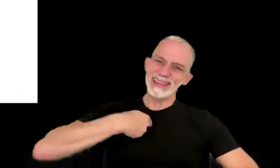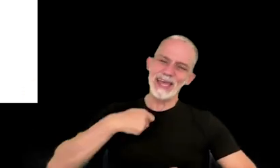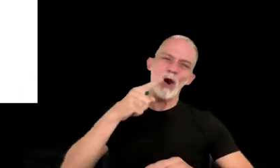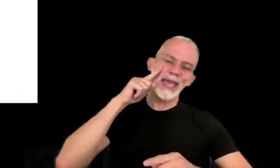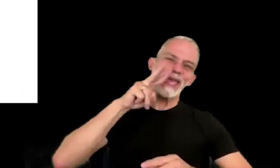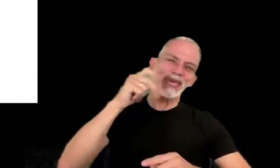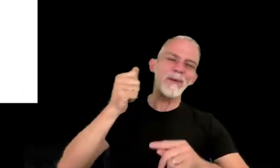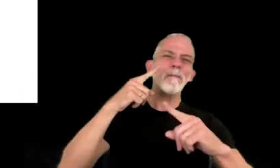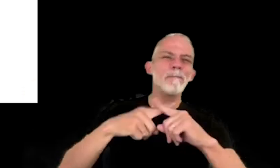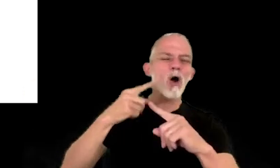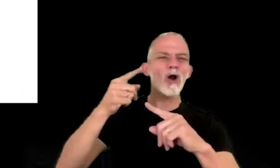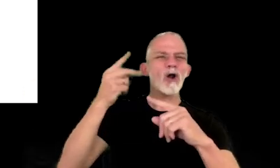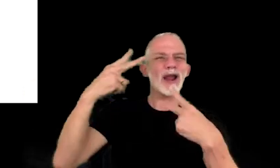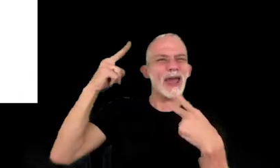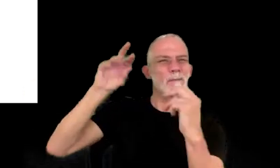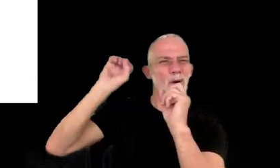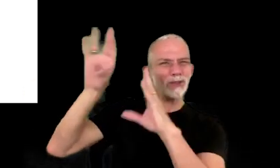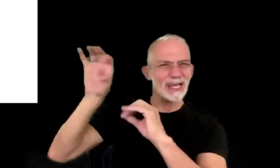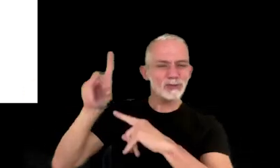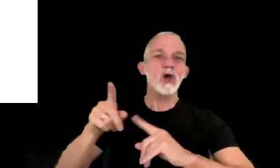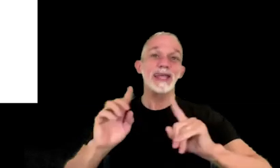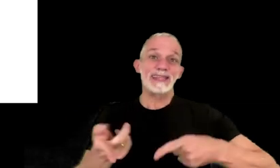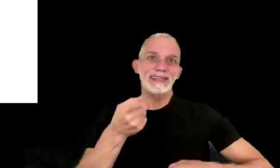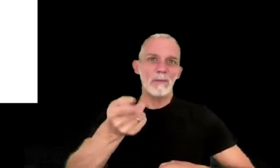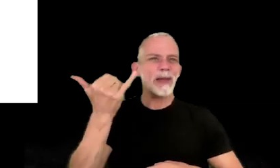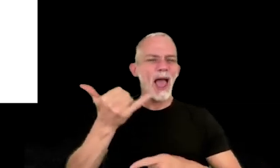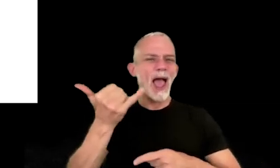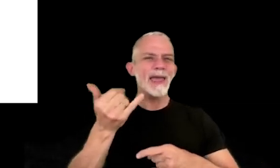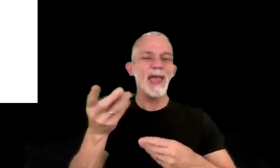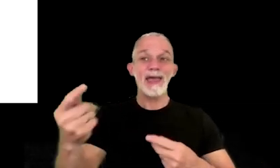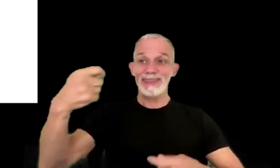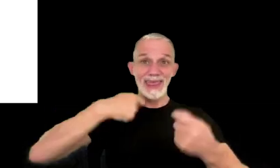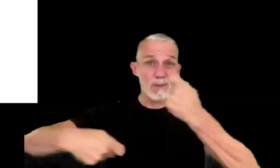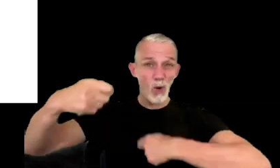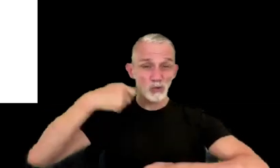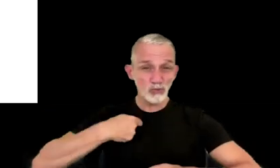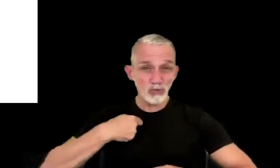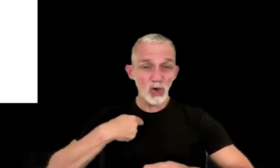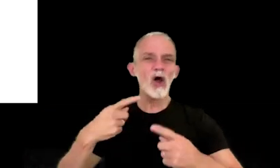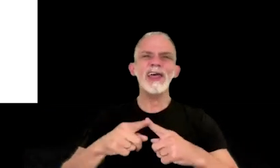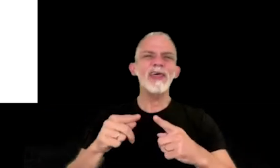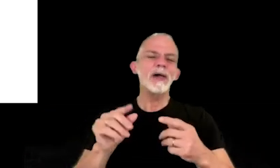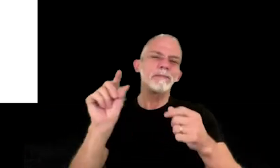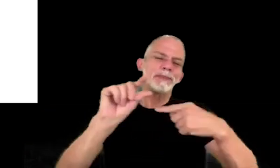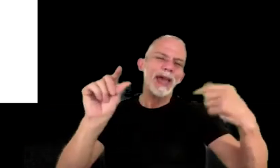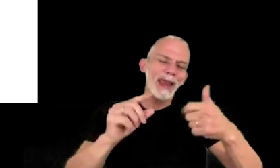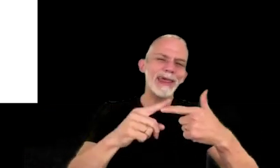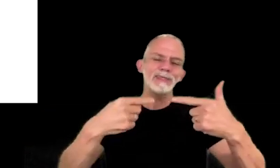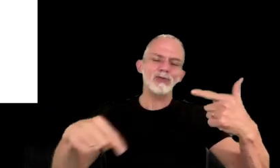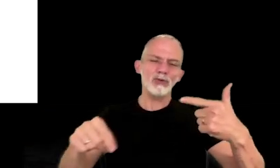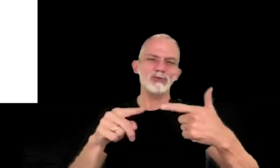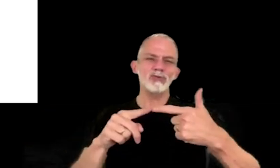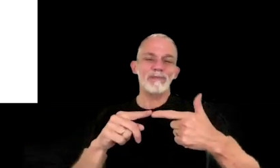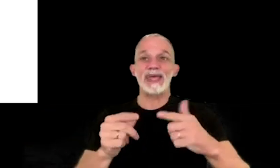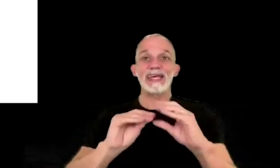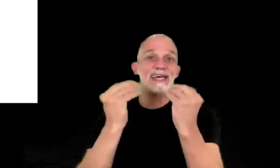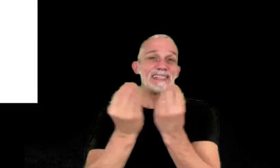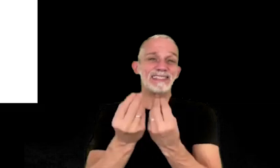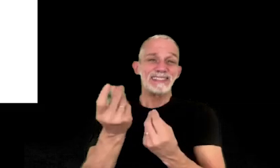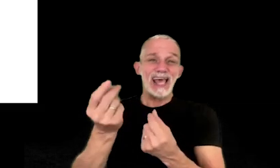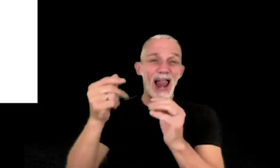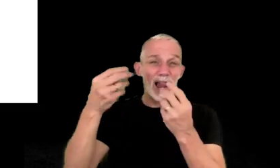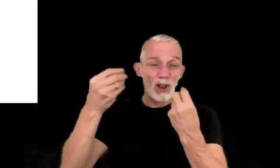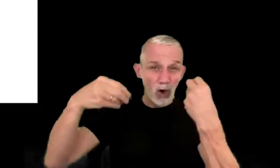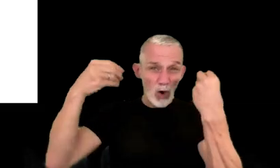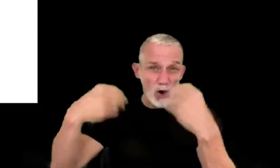por exportaciones, también están las devoluciones de crédito fiscal, devoluciones de saldos técnicos